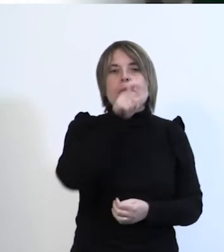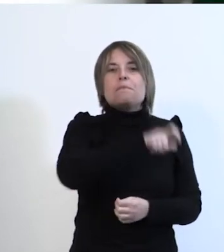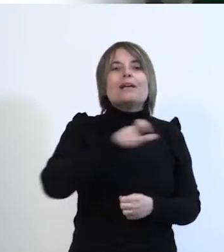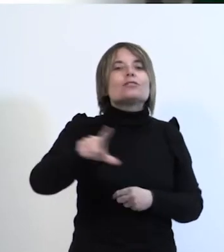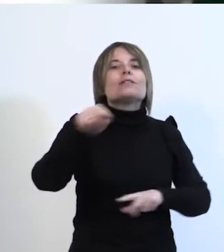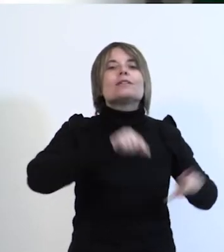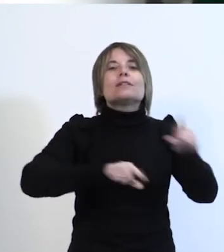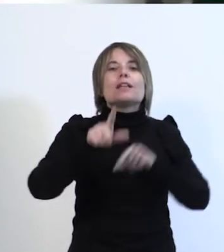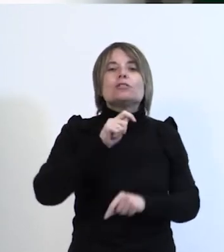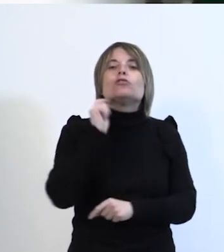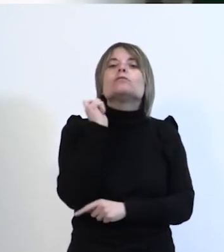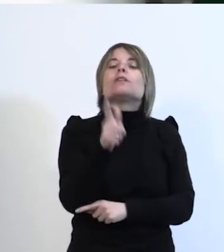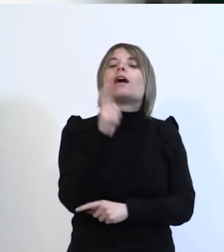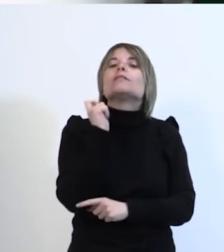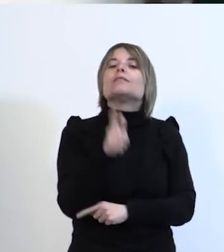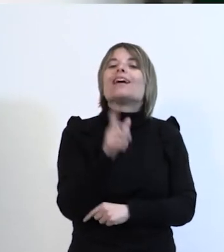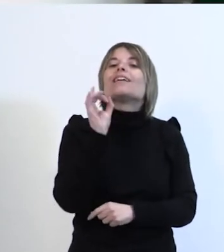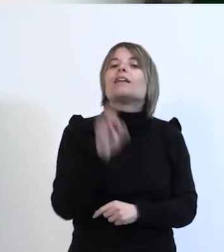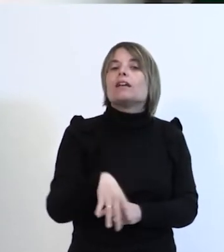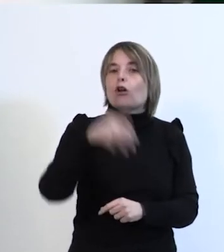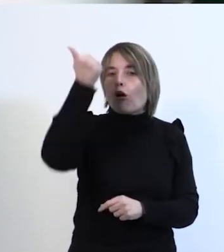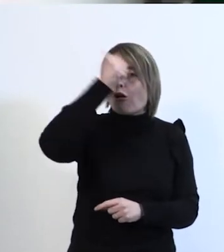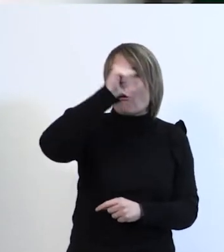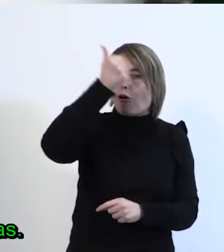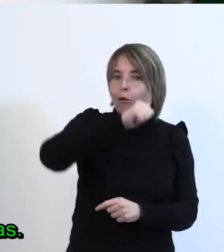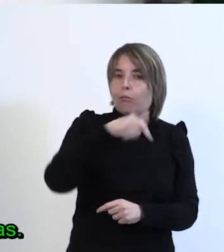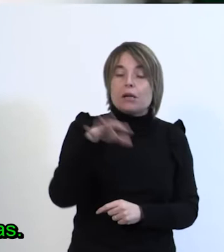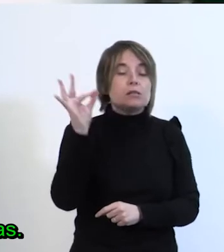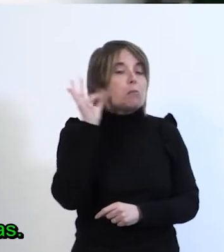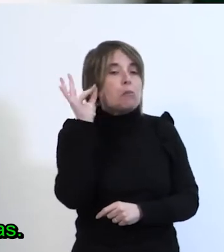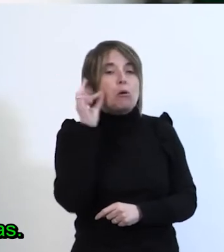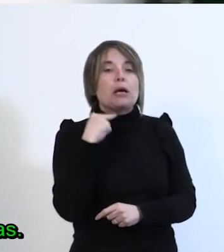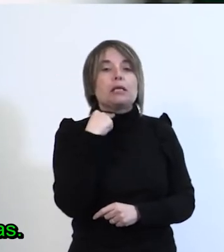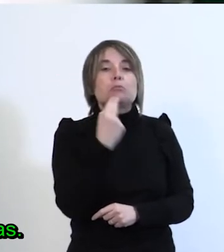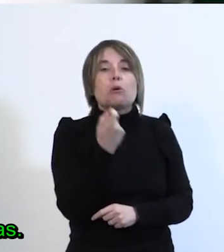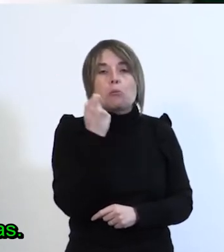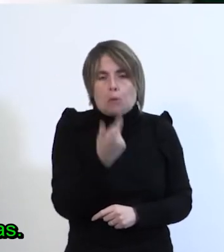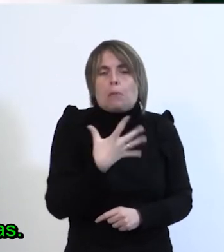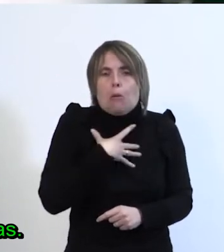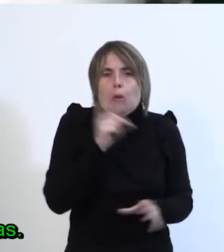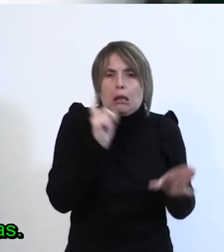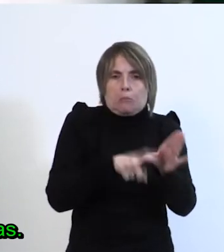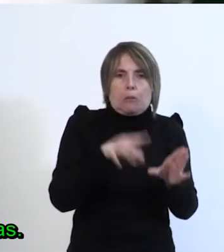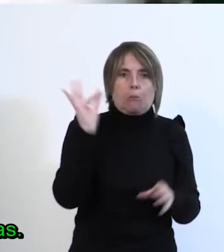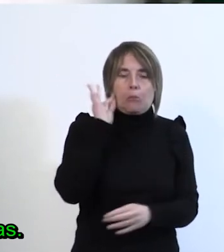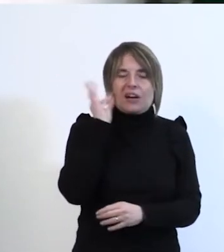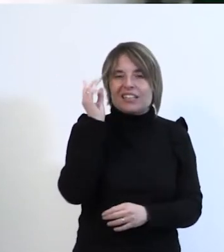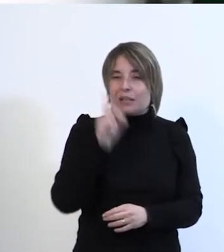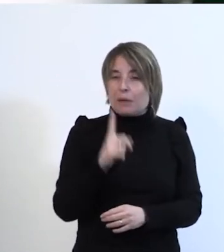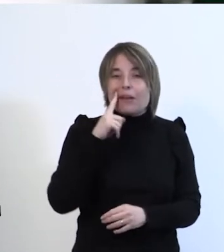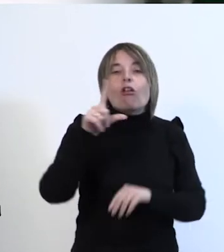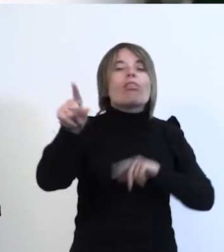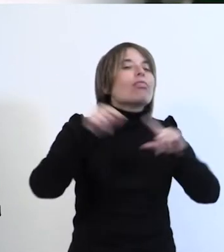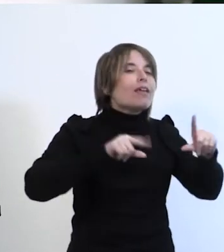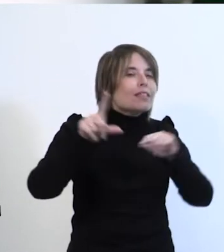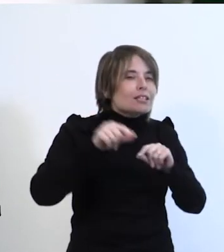deciden casi siempre son hombres y hay pocas mujeres ahí, pero no digo que no pueden haber.